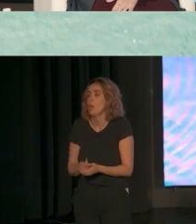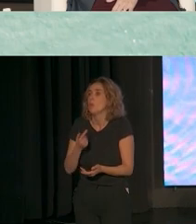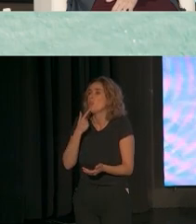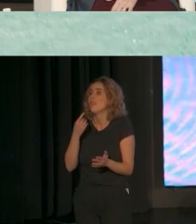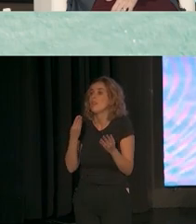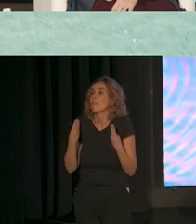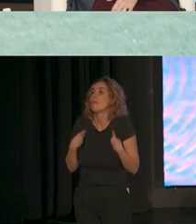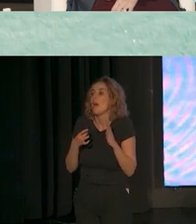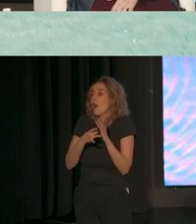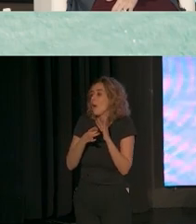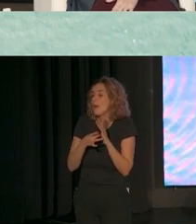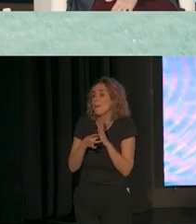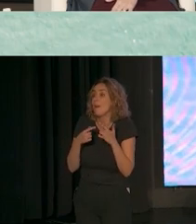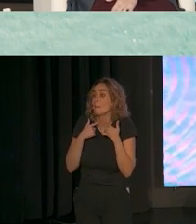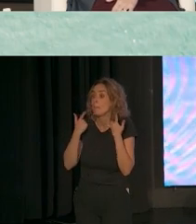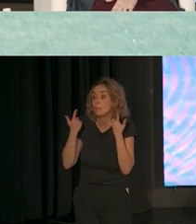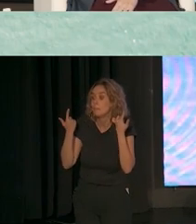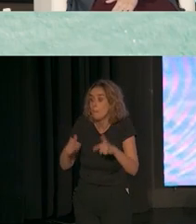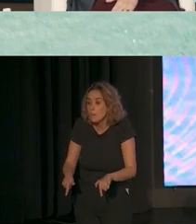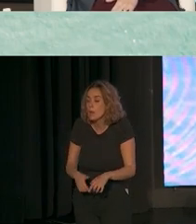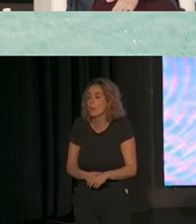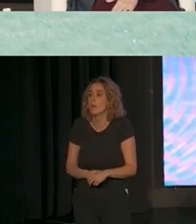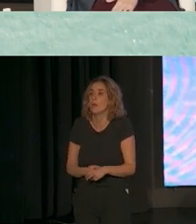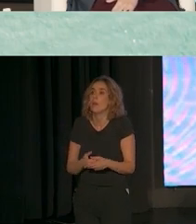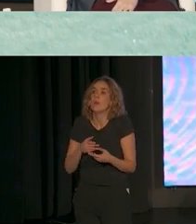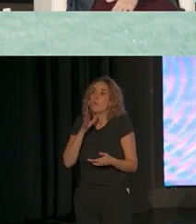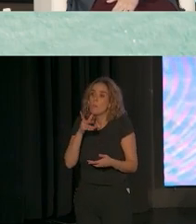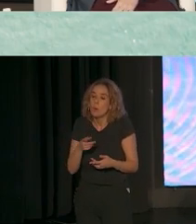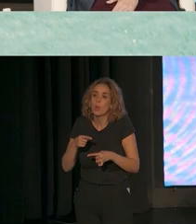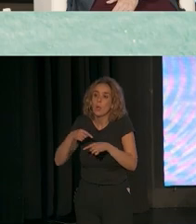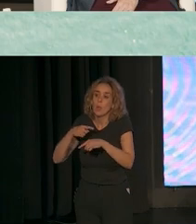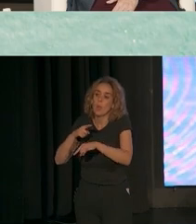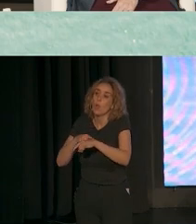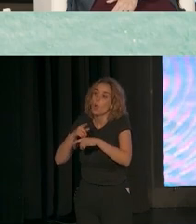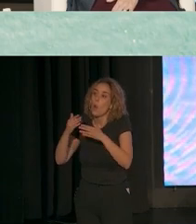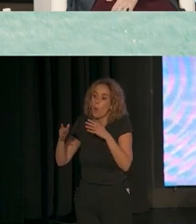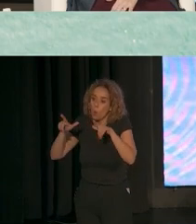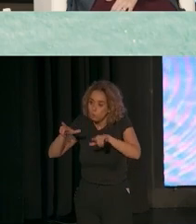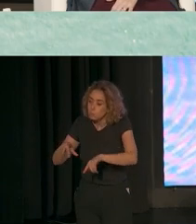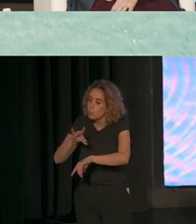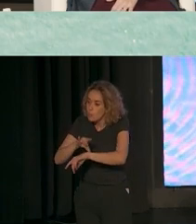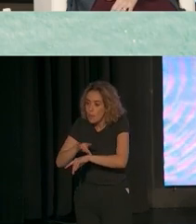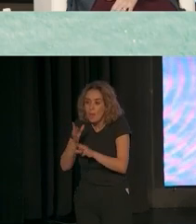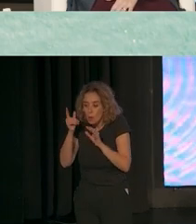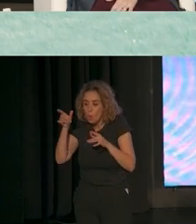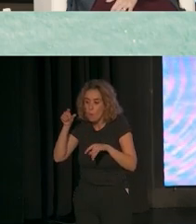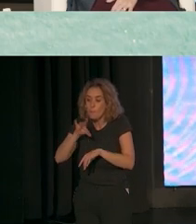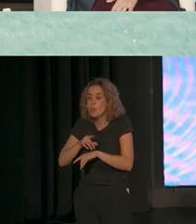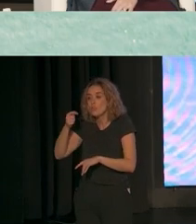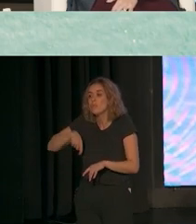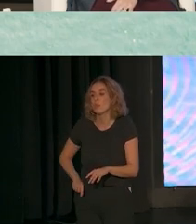de calidad de vida que ellos han sufrido, de tener que venir a tantas consultas con tantos especialistas, con sus